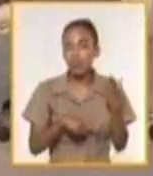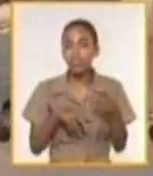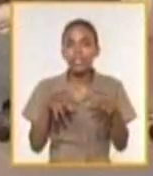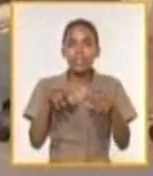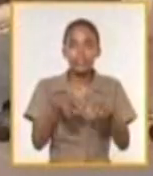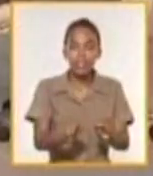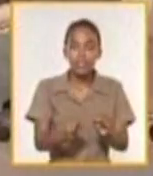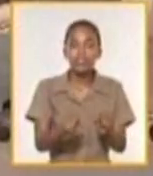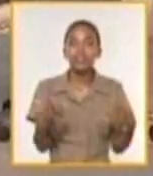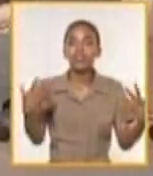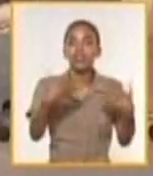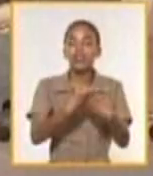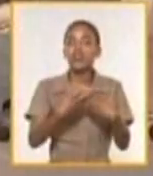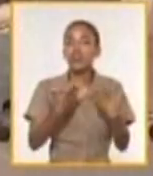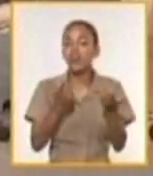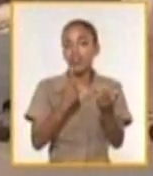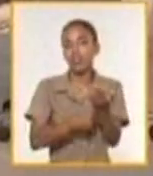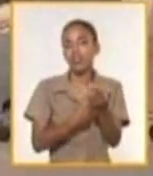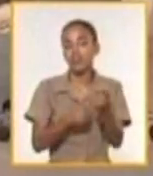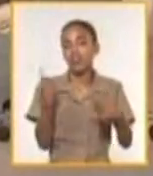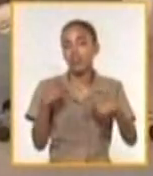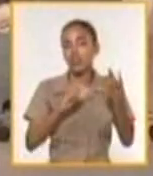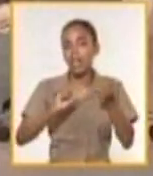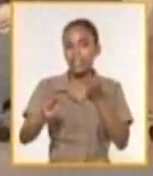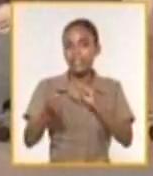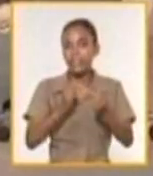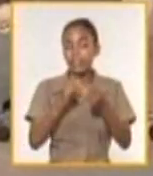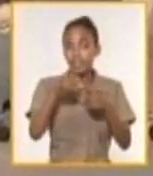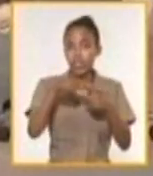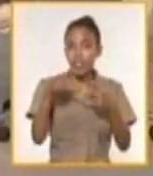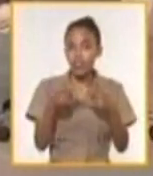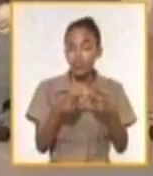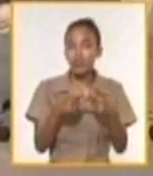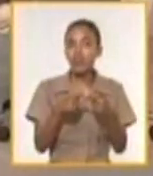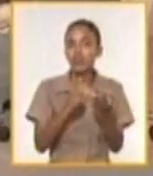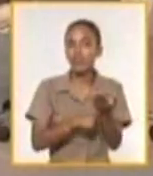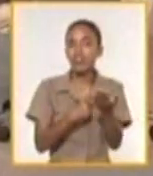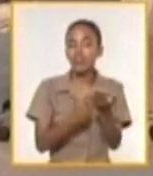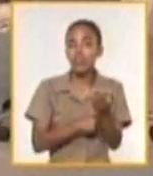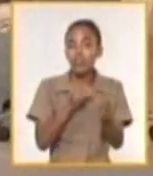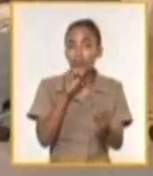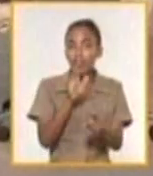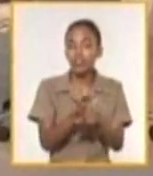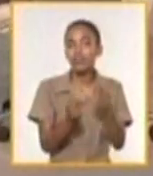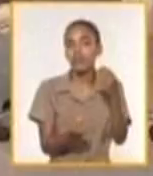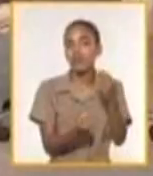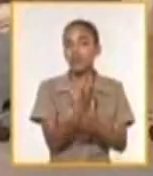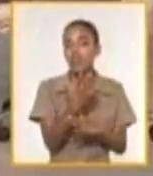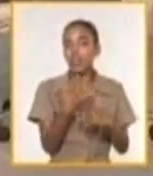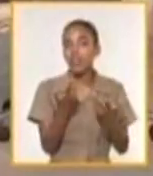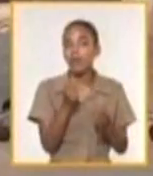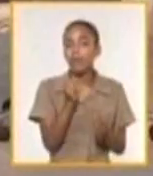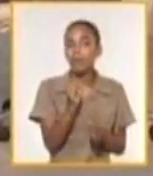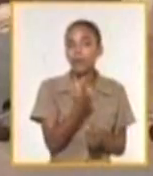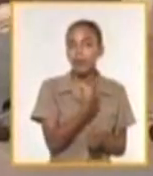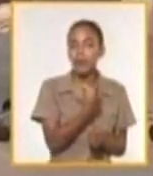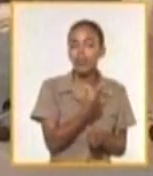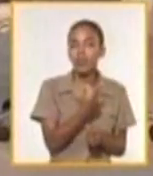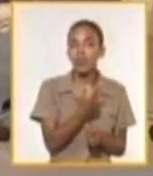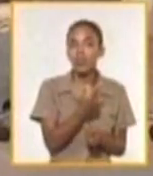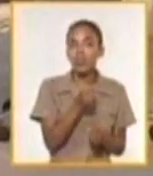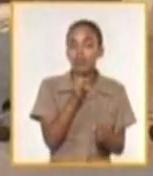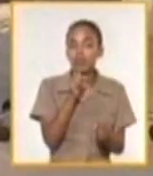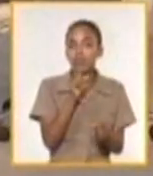tradición antiimperialista, ¿no? Y esas dos tradiciones obviamente desembocan, primero generan a un hombre